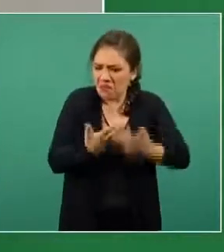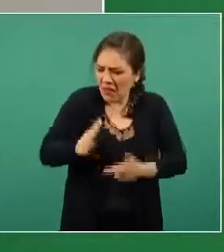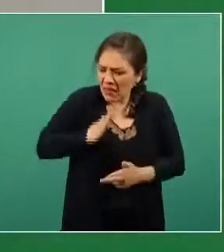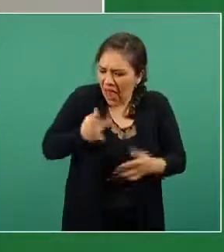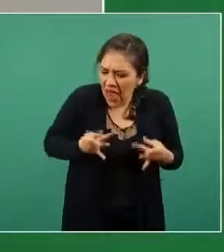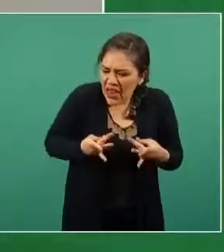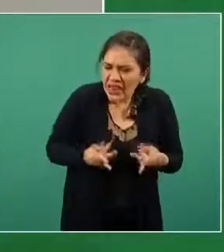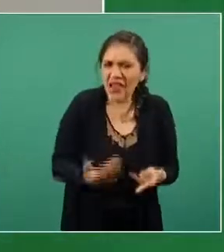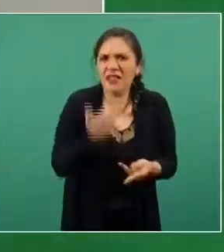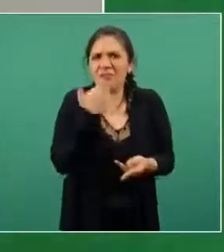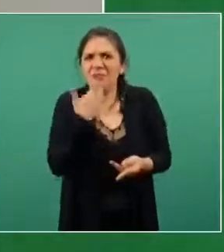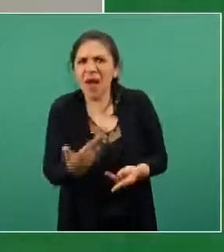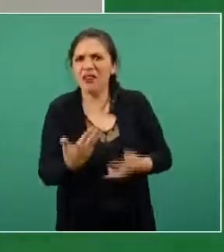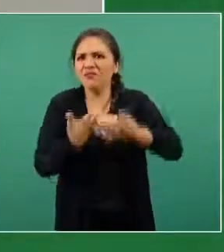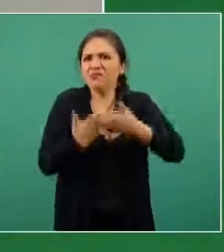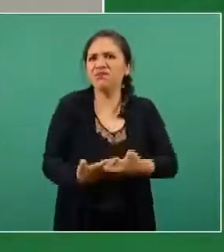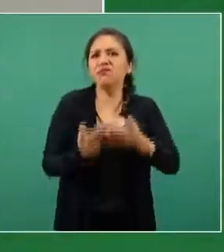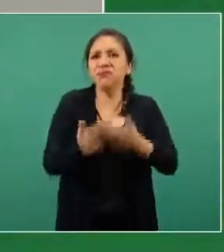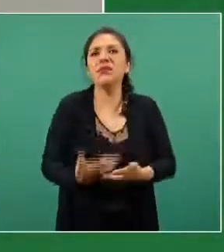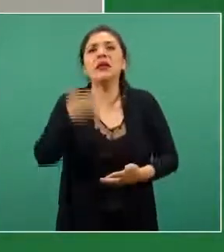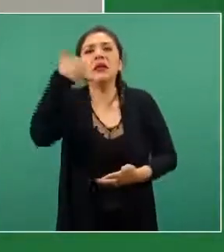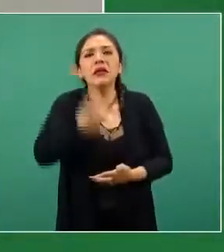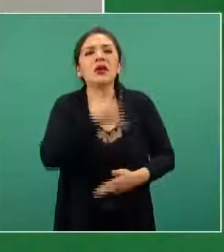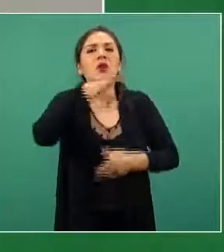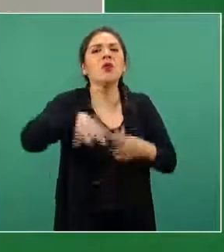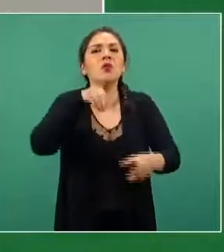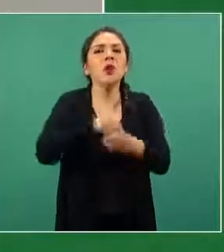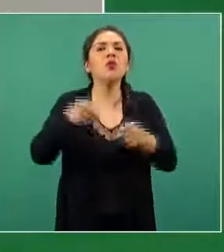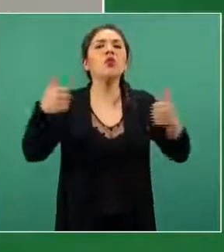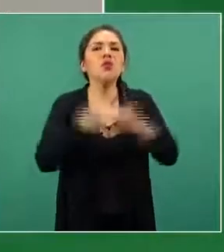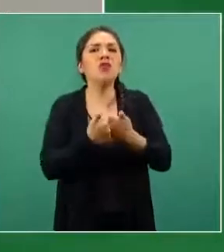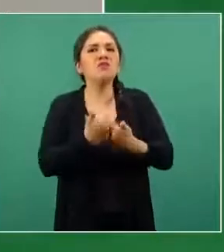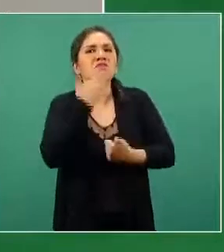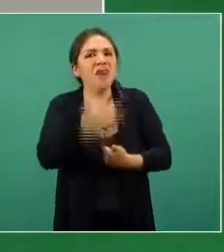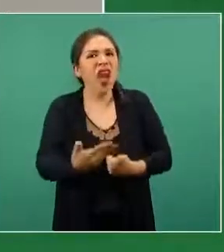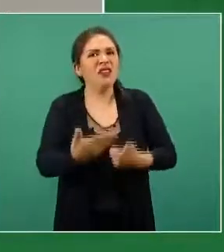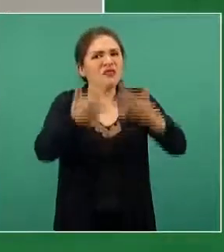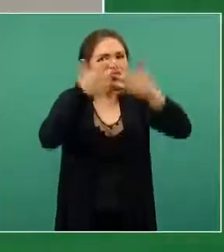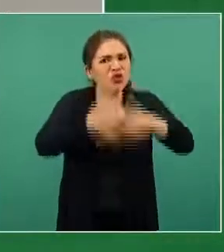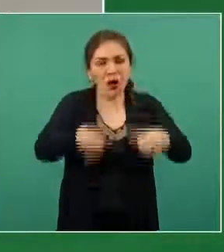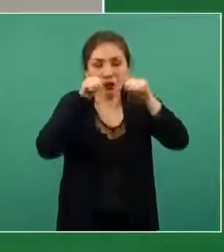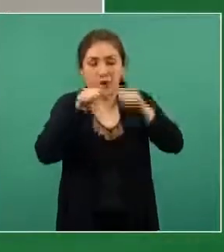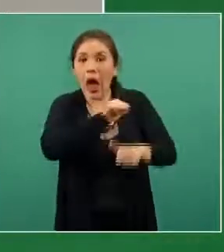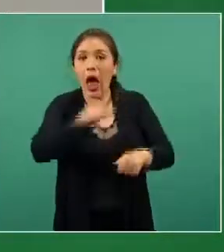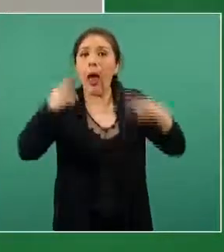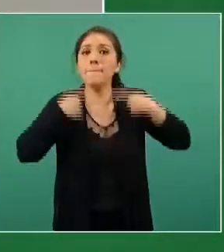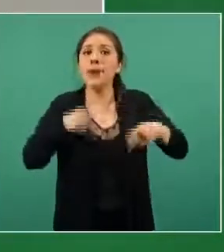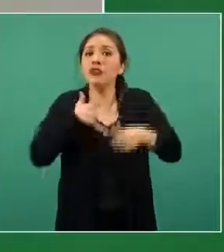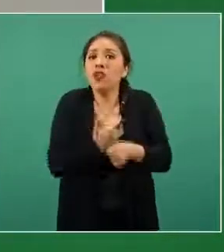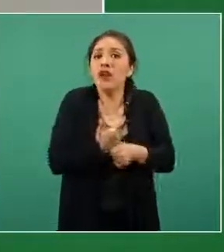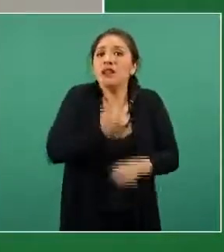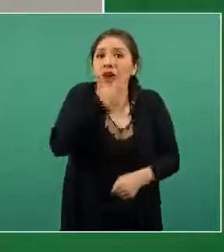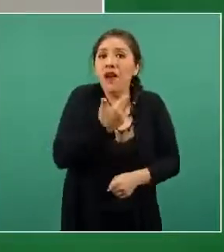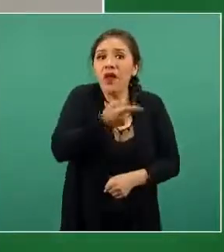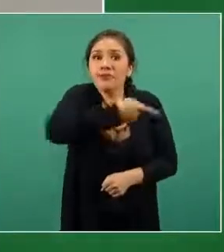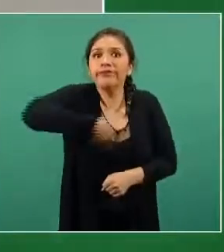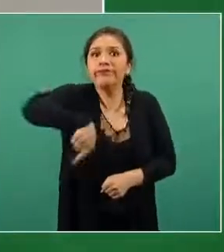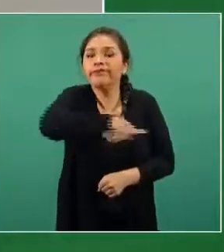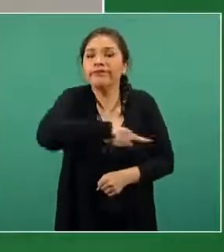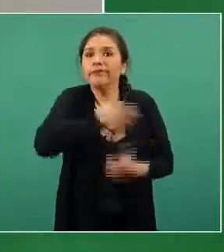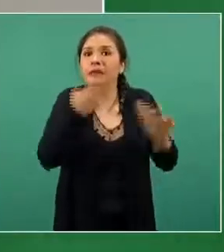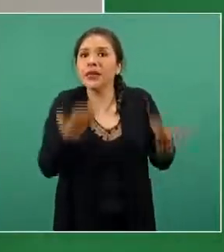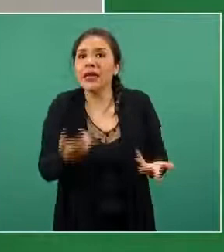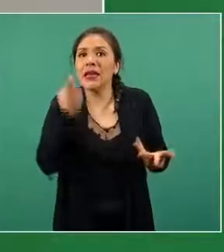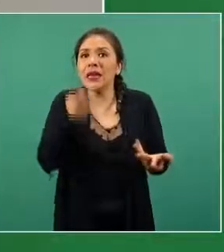calidad y obviamente con toda la eficiencia a los pacientes graves y los pacientes críticos,